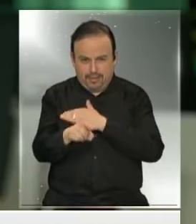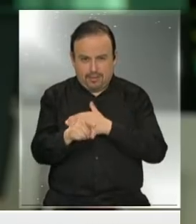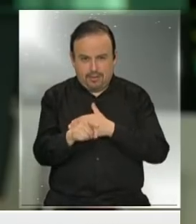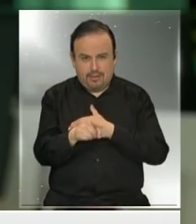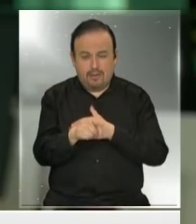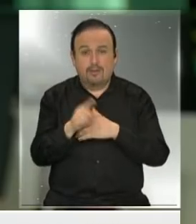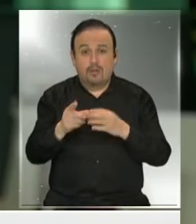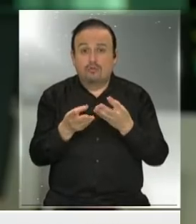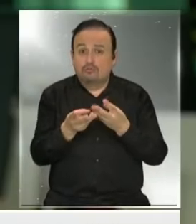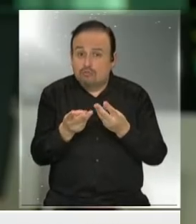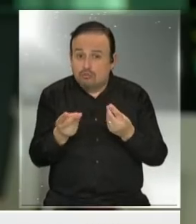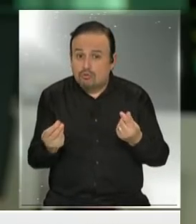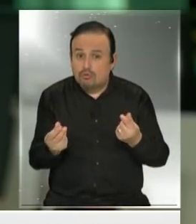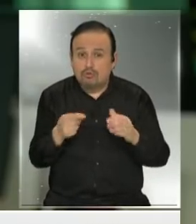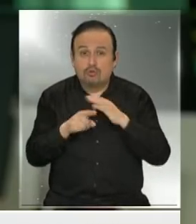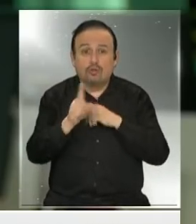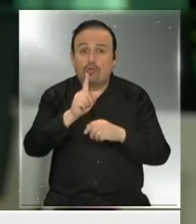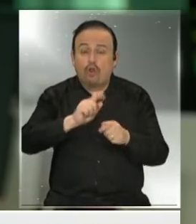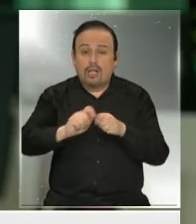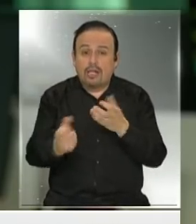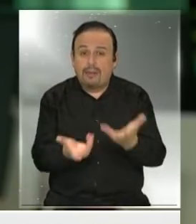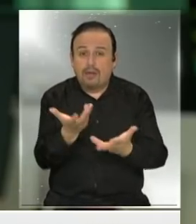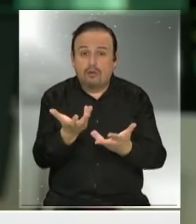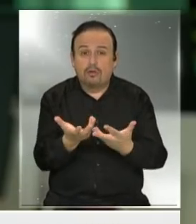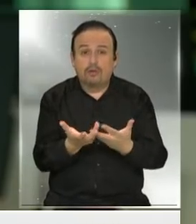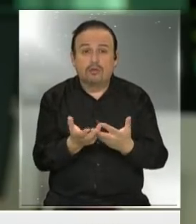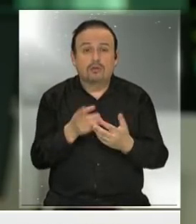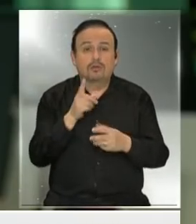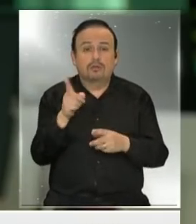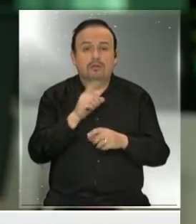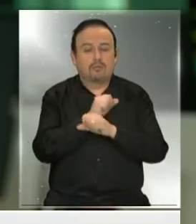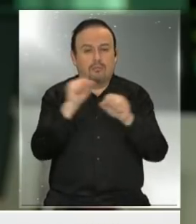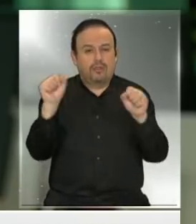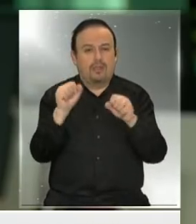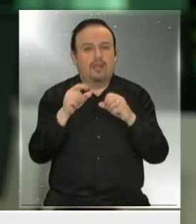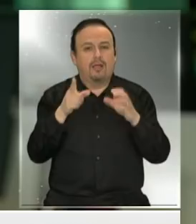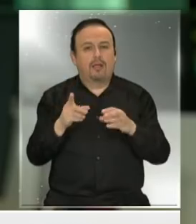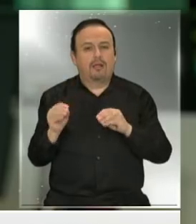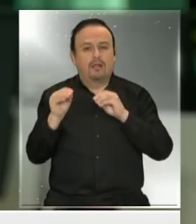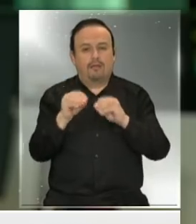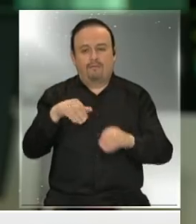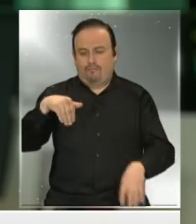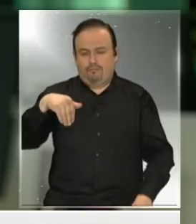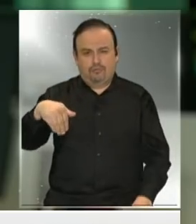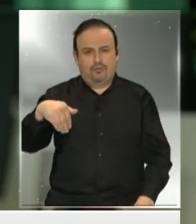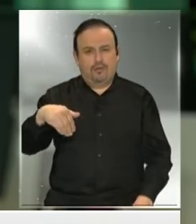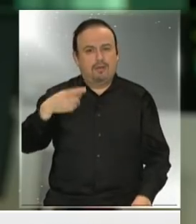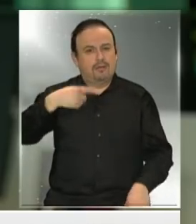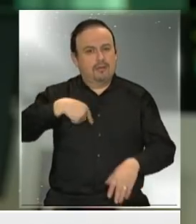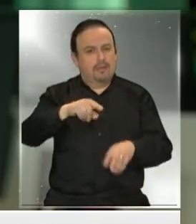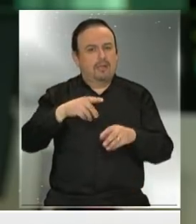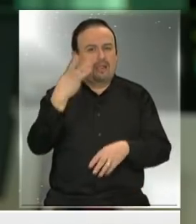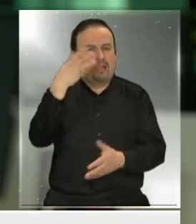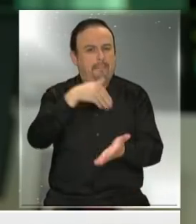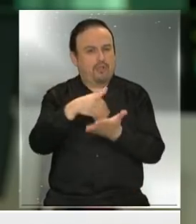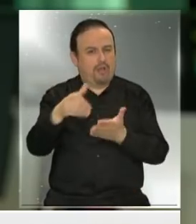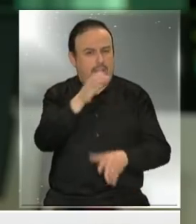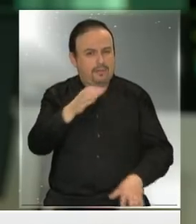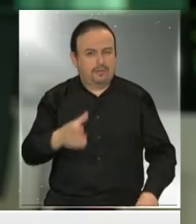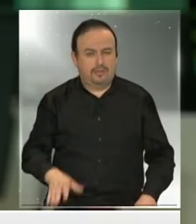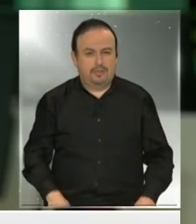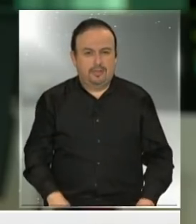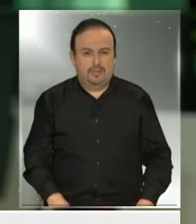bueno la solución del metro era que no lo quemaran porque usted no tiene ninguna capacidad de instalar los buses para transportar 3 millones de personas